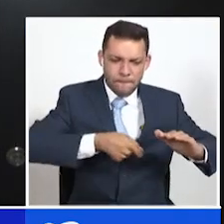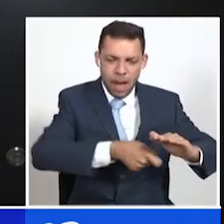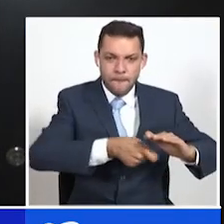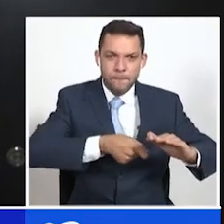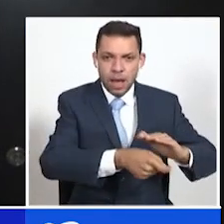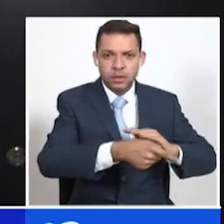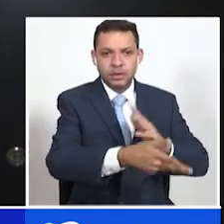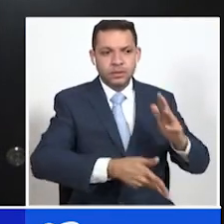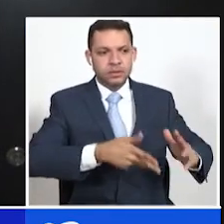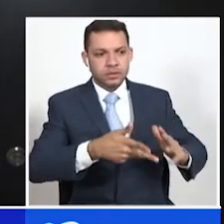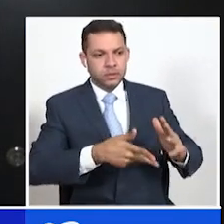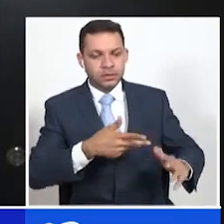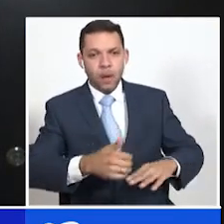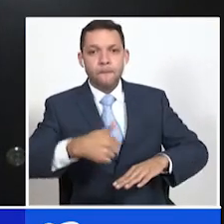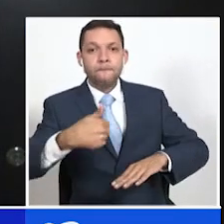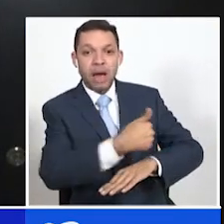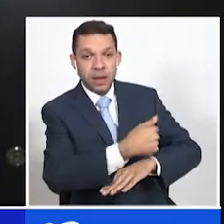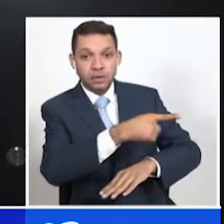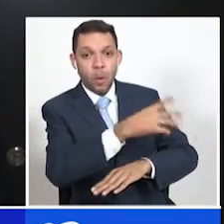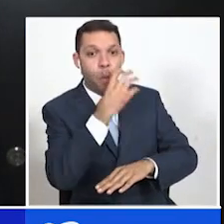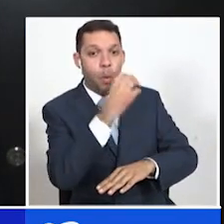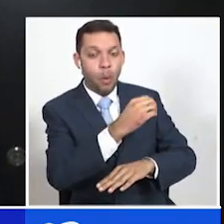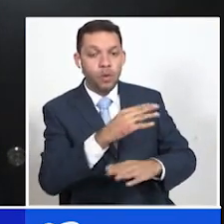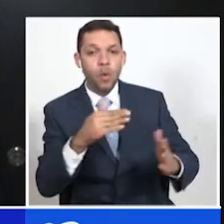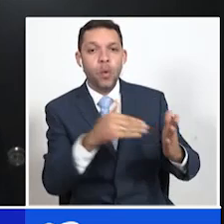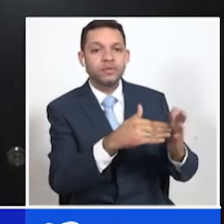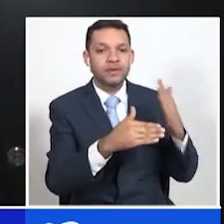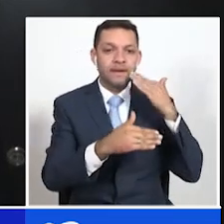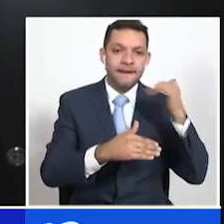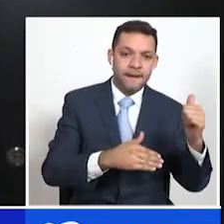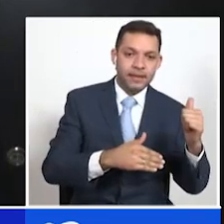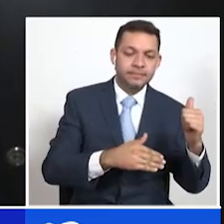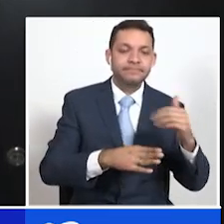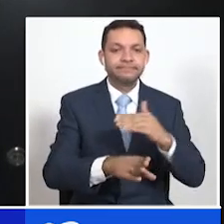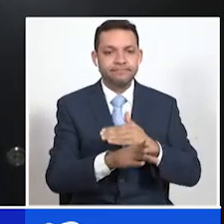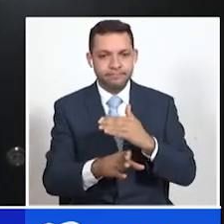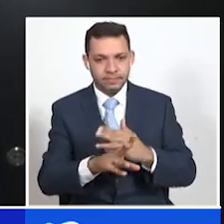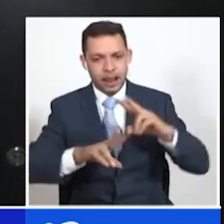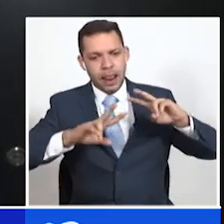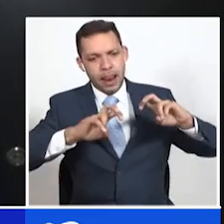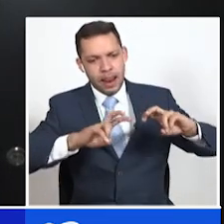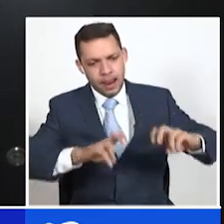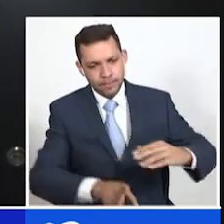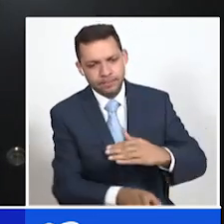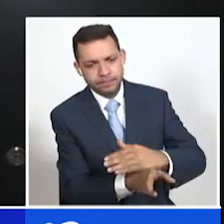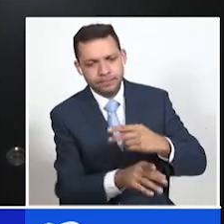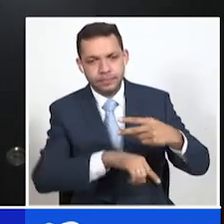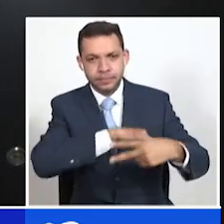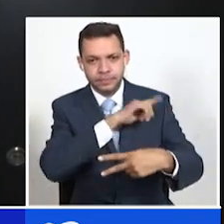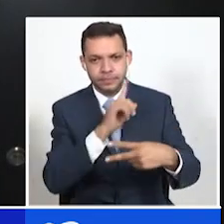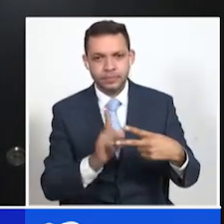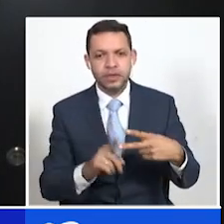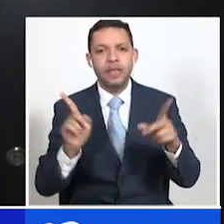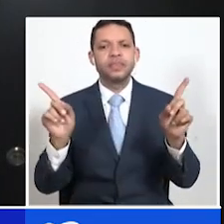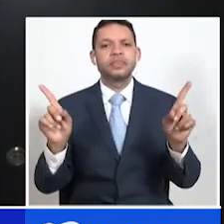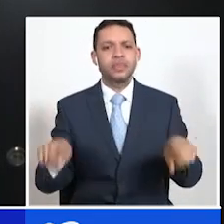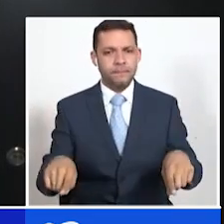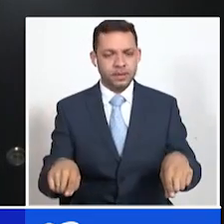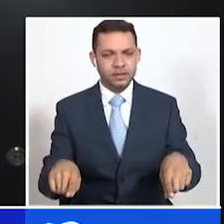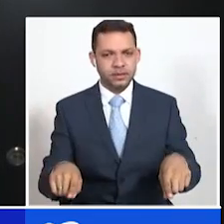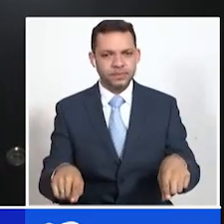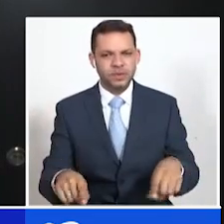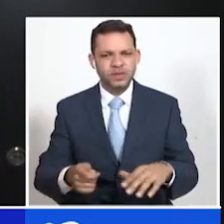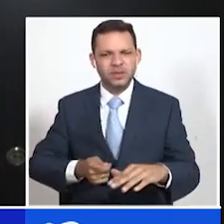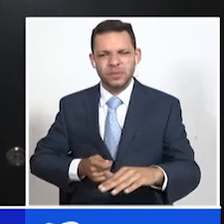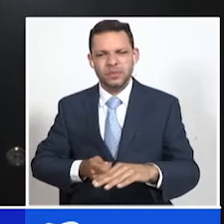autoridades están investigando a esta persona y, por supuesto, pues entregarán los detalles en los próximos días. Por otro lado, también se registró otro